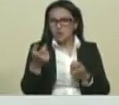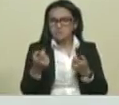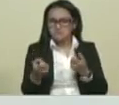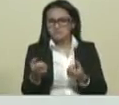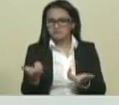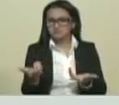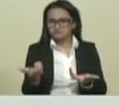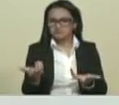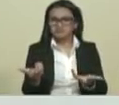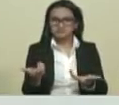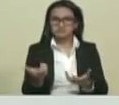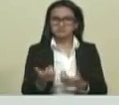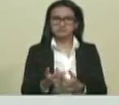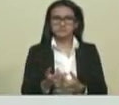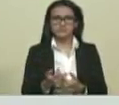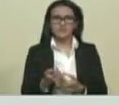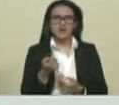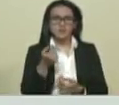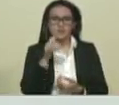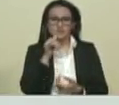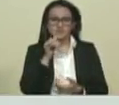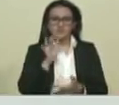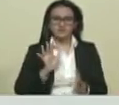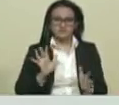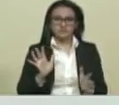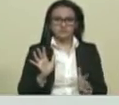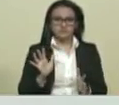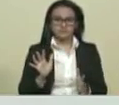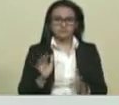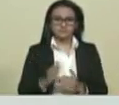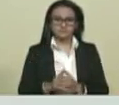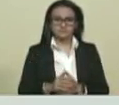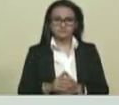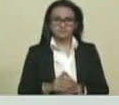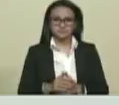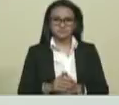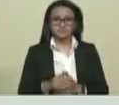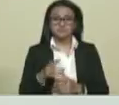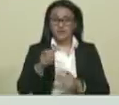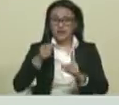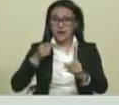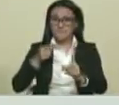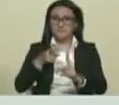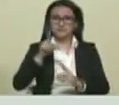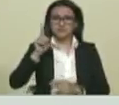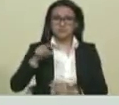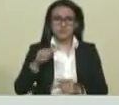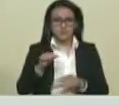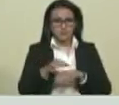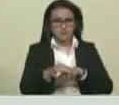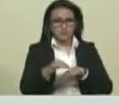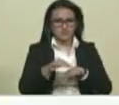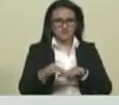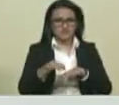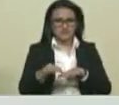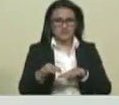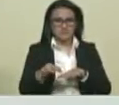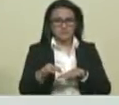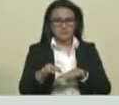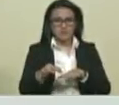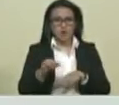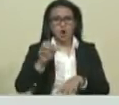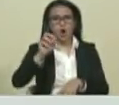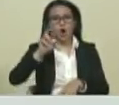supuesto, naturalmente, con poca información en relación al estado Amazonas, en los municipios Alto